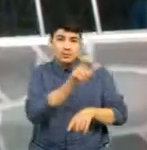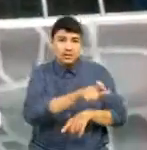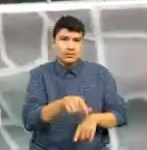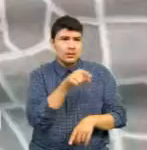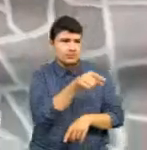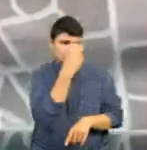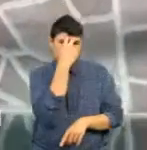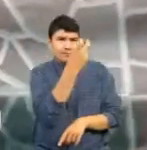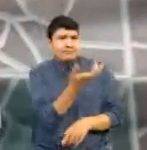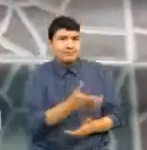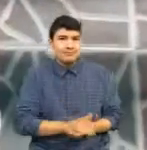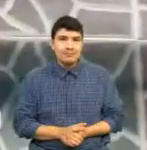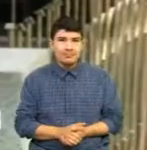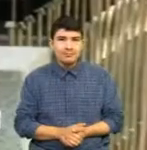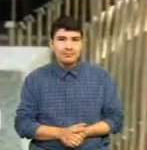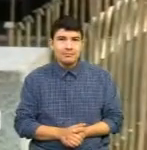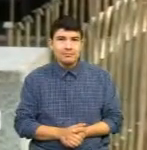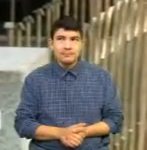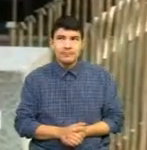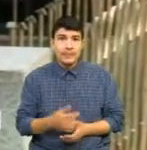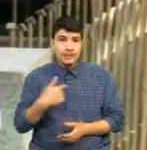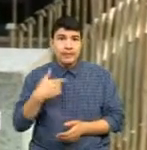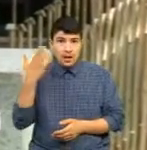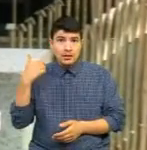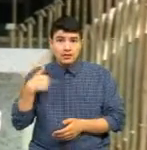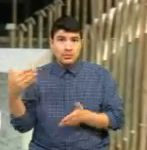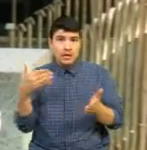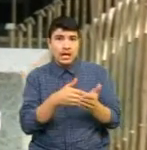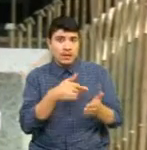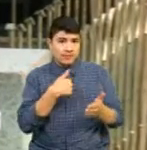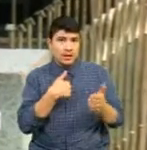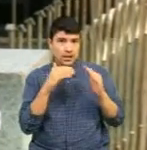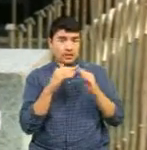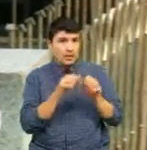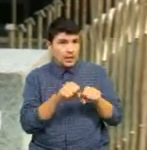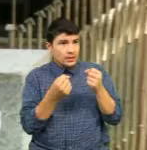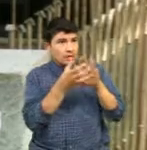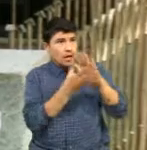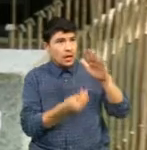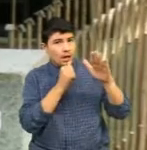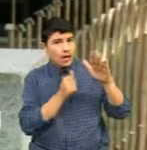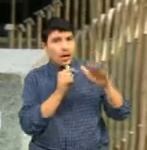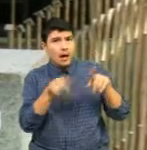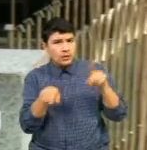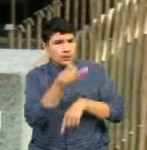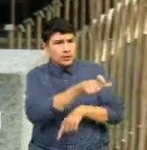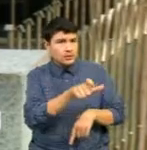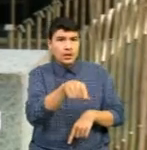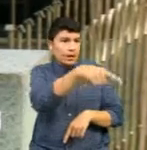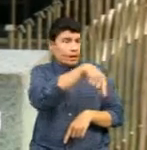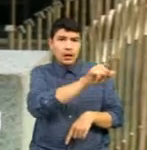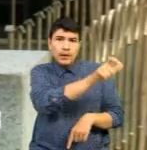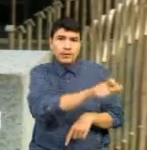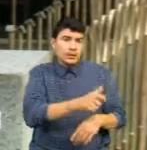se han molestado por esa clase de quejas que yo puse ante el consejo de la judicatura y por arte de magia